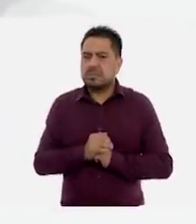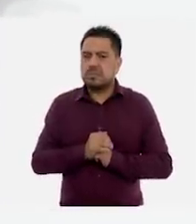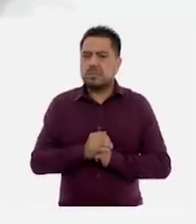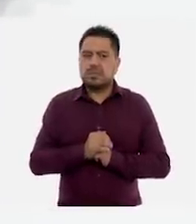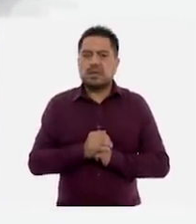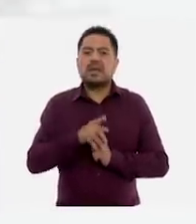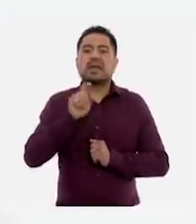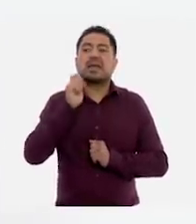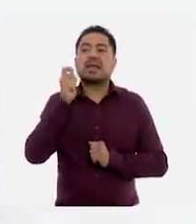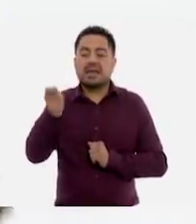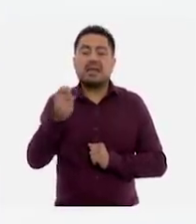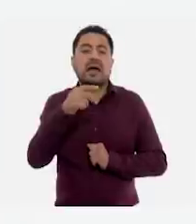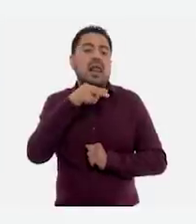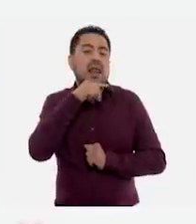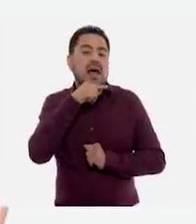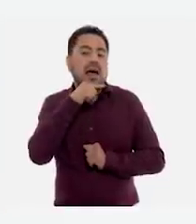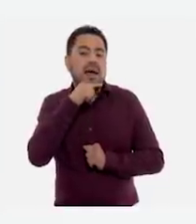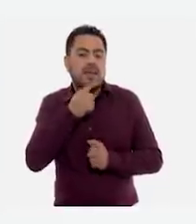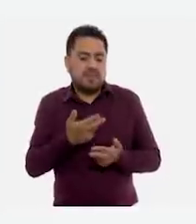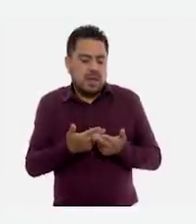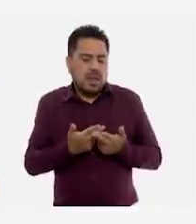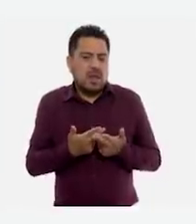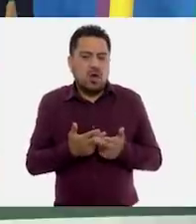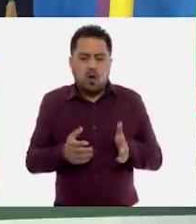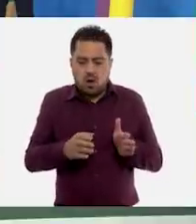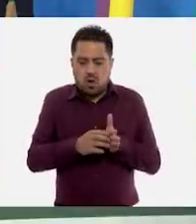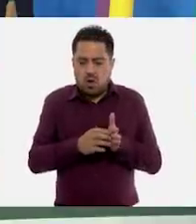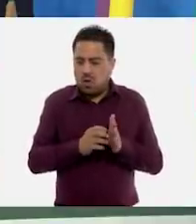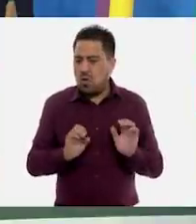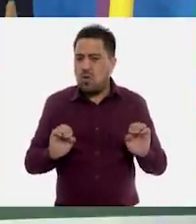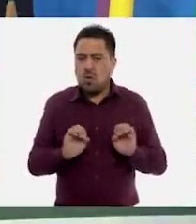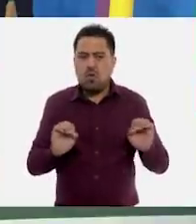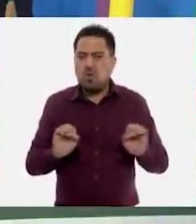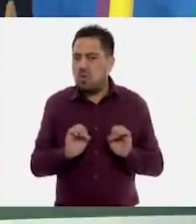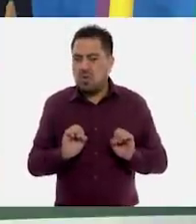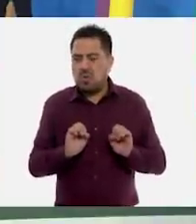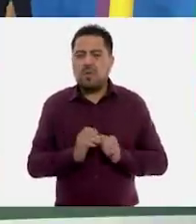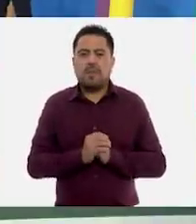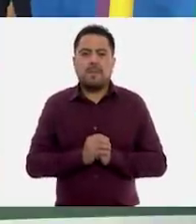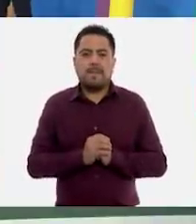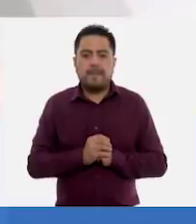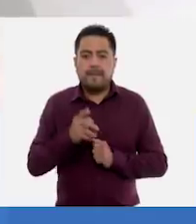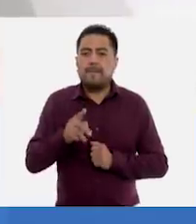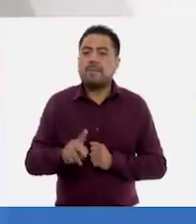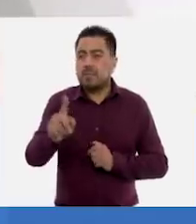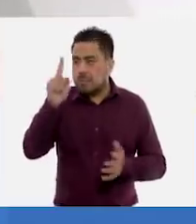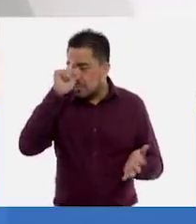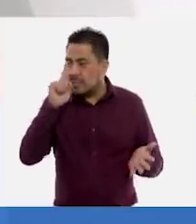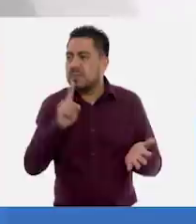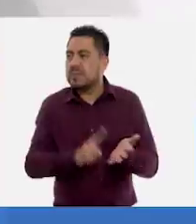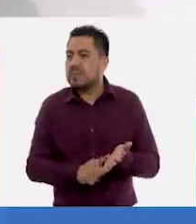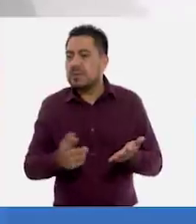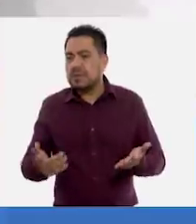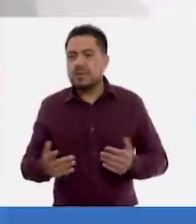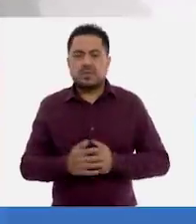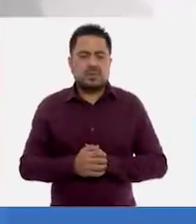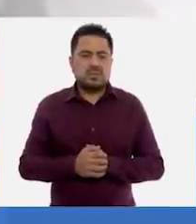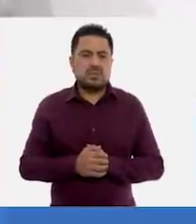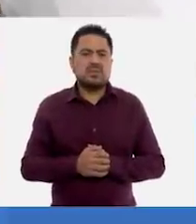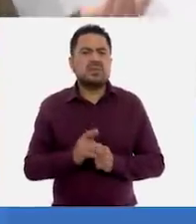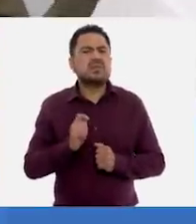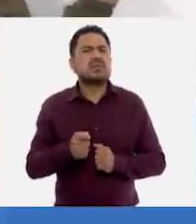los lápices que quedaron sin empacar en cada entrega. ¿Pero qué crees, Alfonso? ¿Qué,